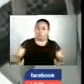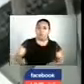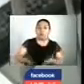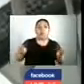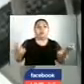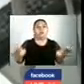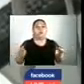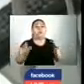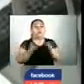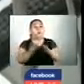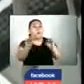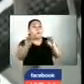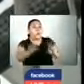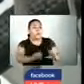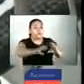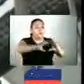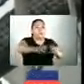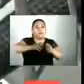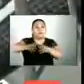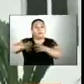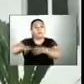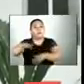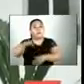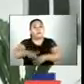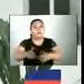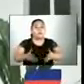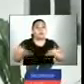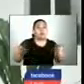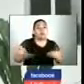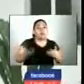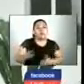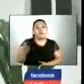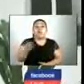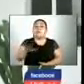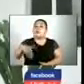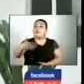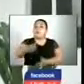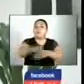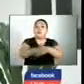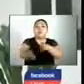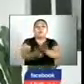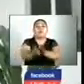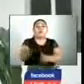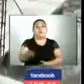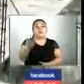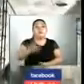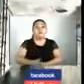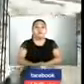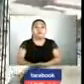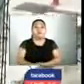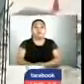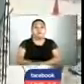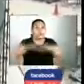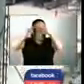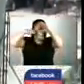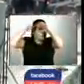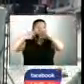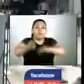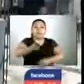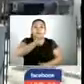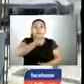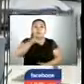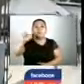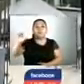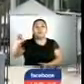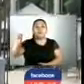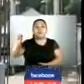importantes y distintas comisiones que se desarrollen durante la próxima asamblea legislativa. Con imágenes e informe de